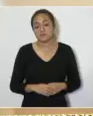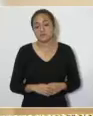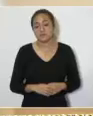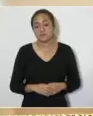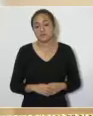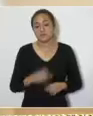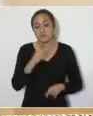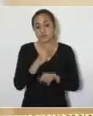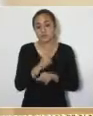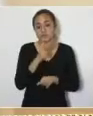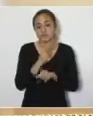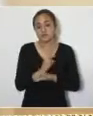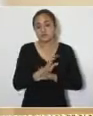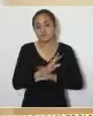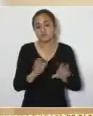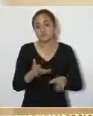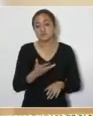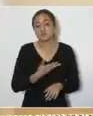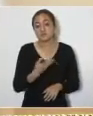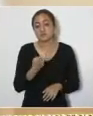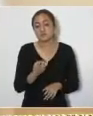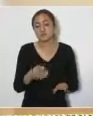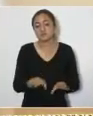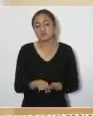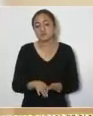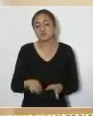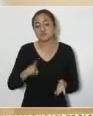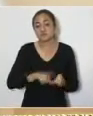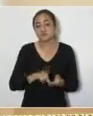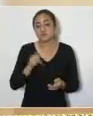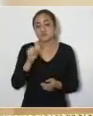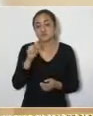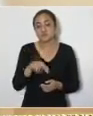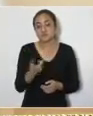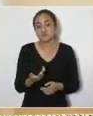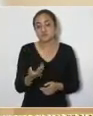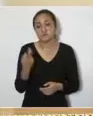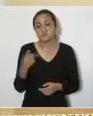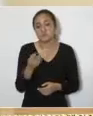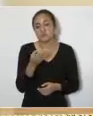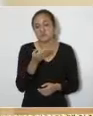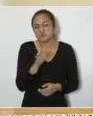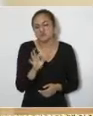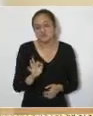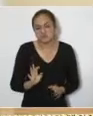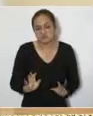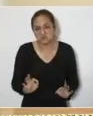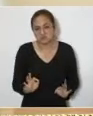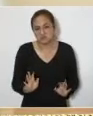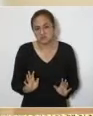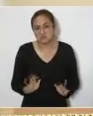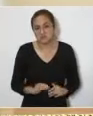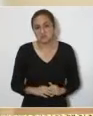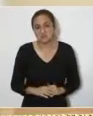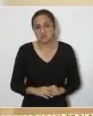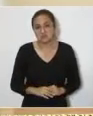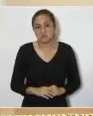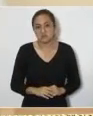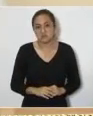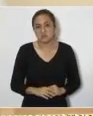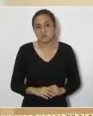sacaron ya la naturaleza del panismo el panismo grosero de siempre e